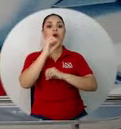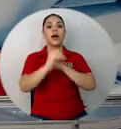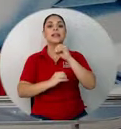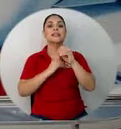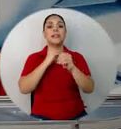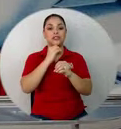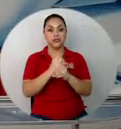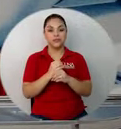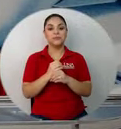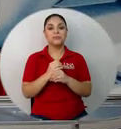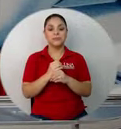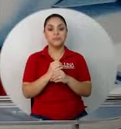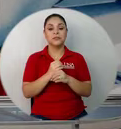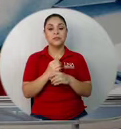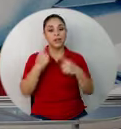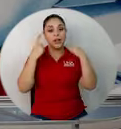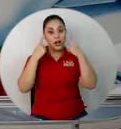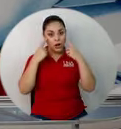¿verdad?,